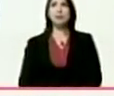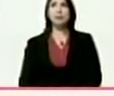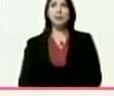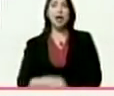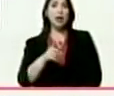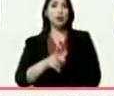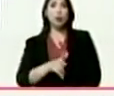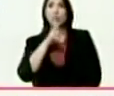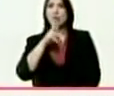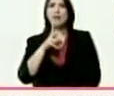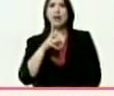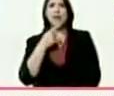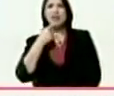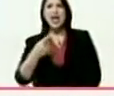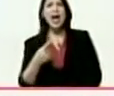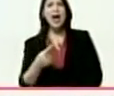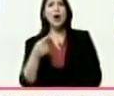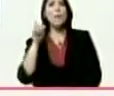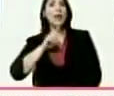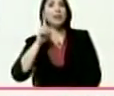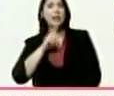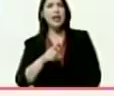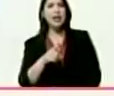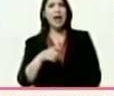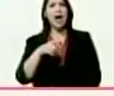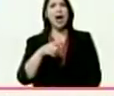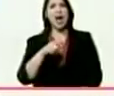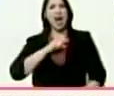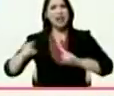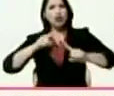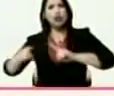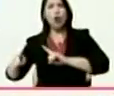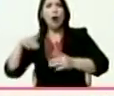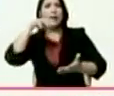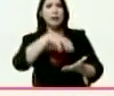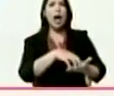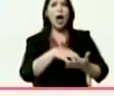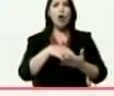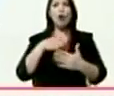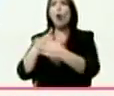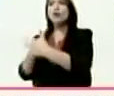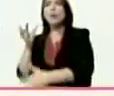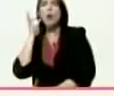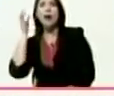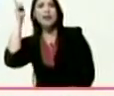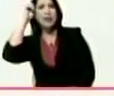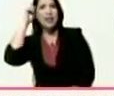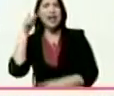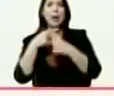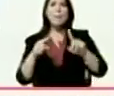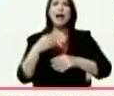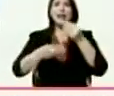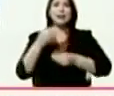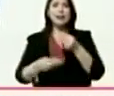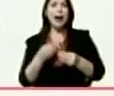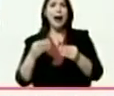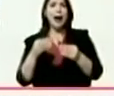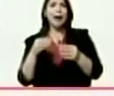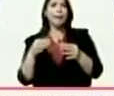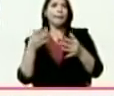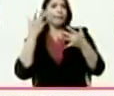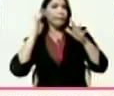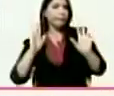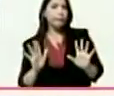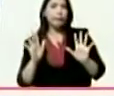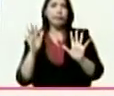del Estado en contra de la comunidad indígena, para generar una especie de política o propaganda de decir que